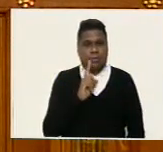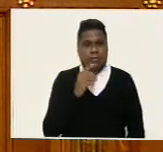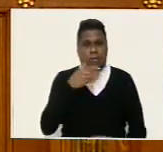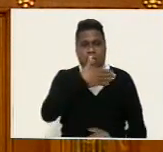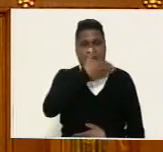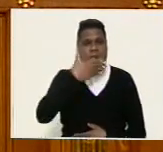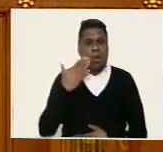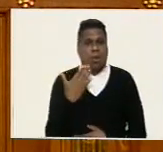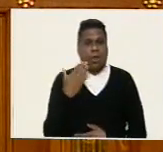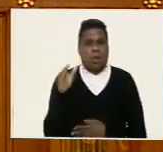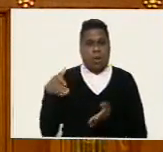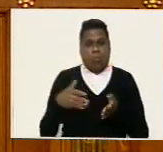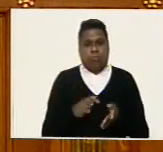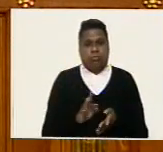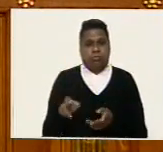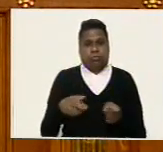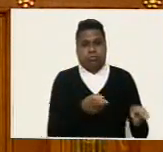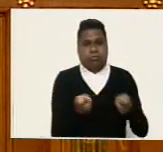Cuando